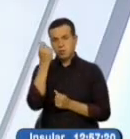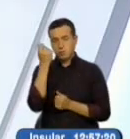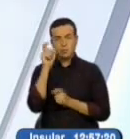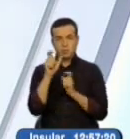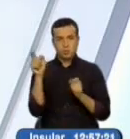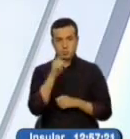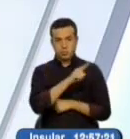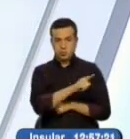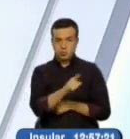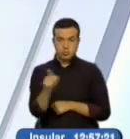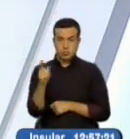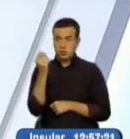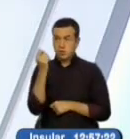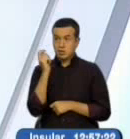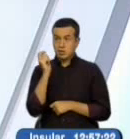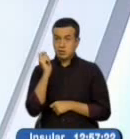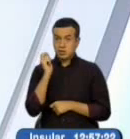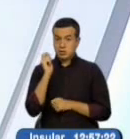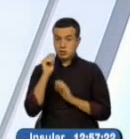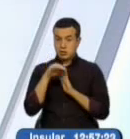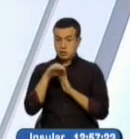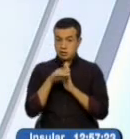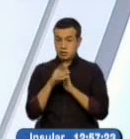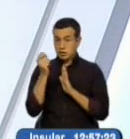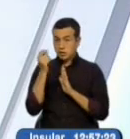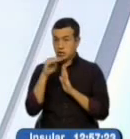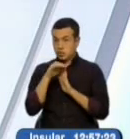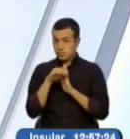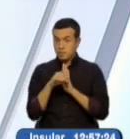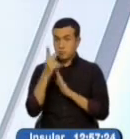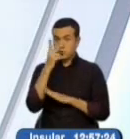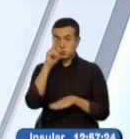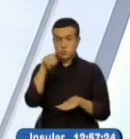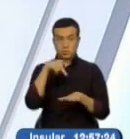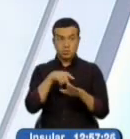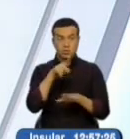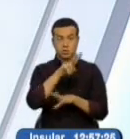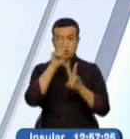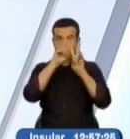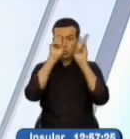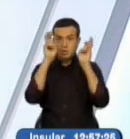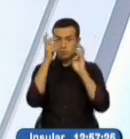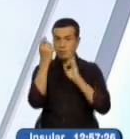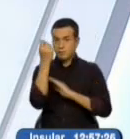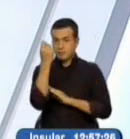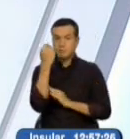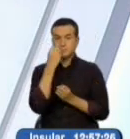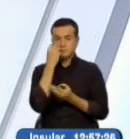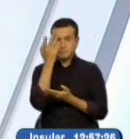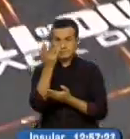de quienes menos ingresos económicos tienen. Así lo analizan 2 expertos en materia financiera.